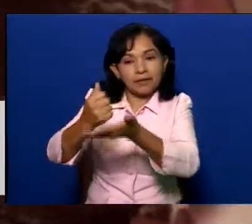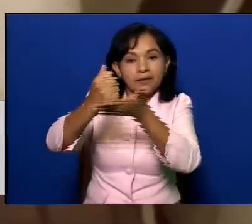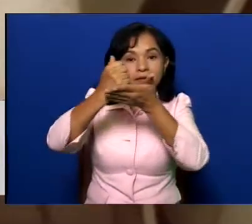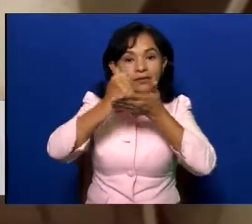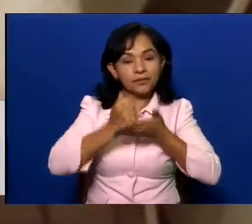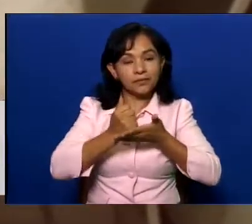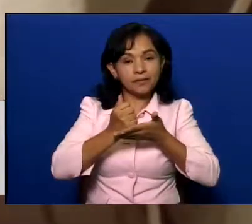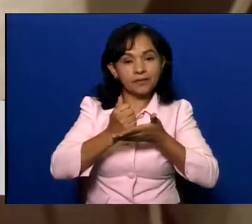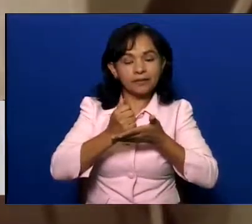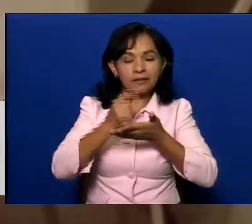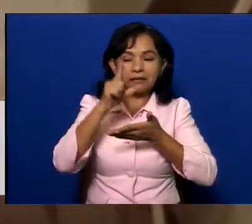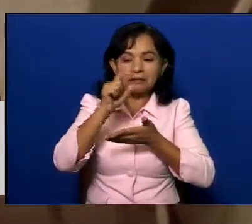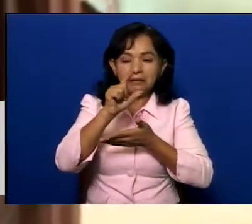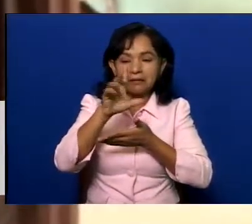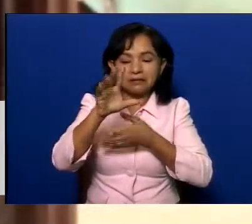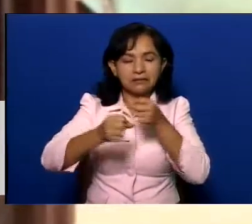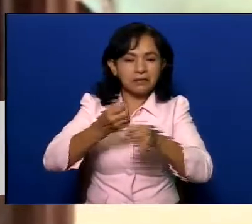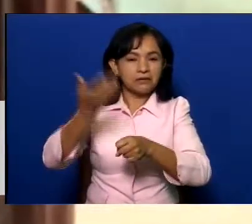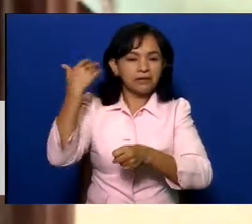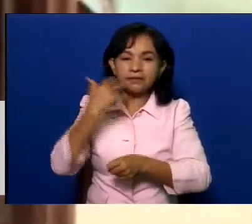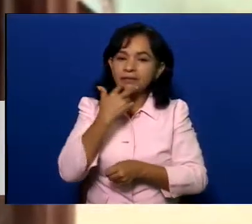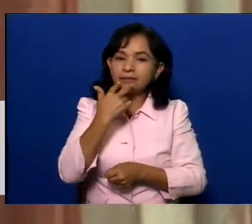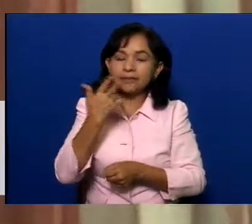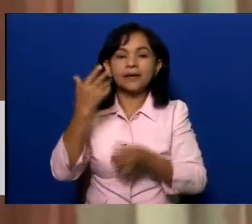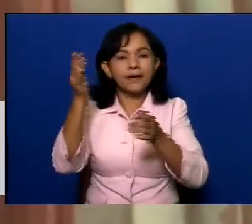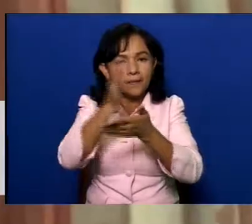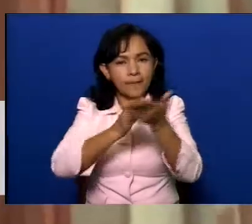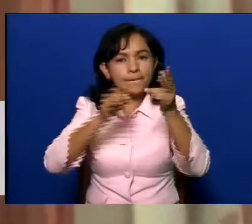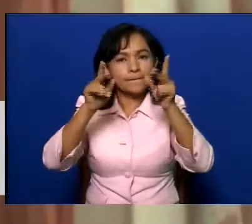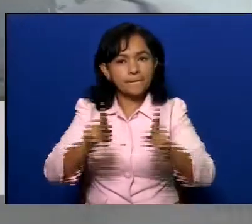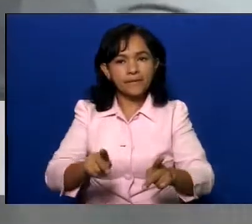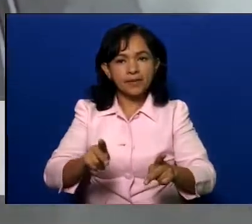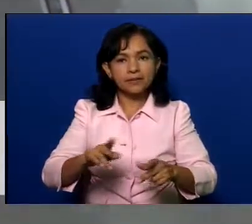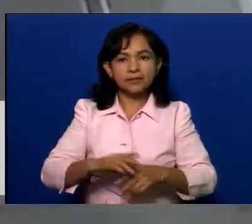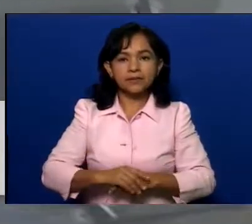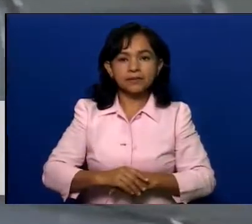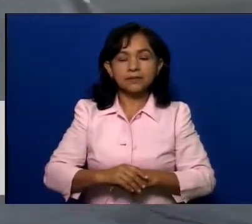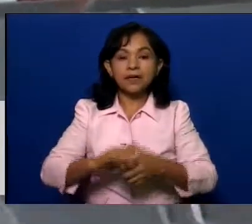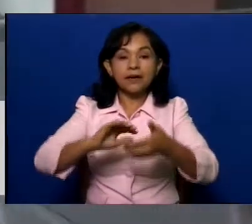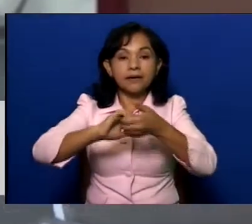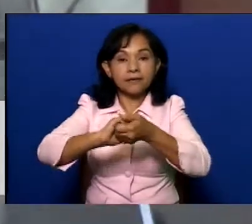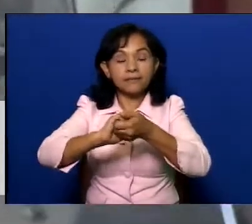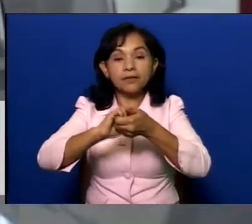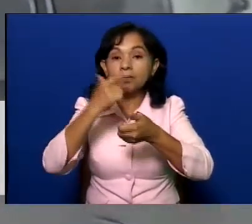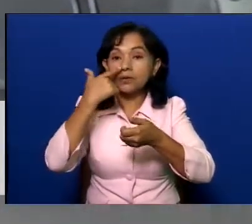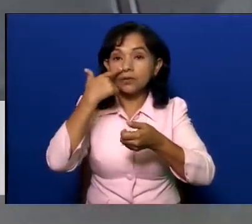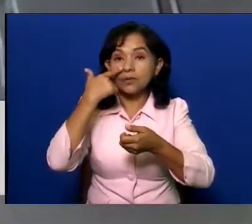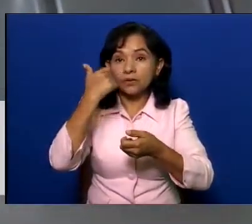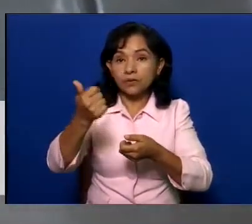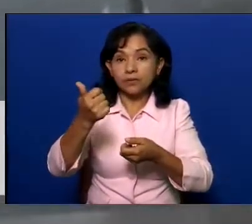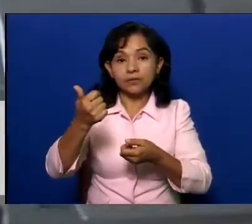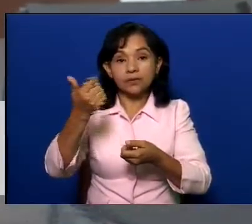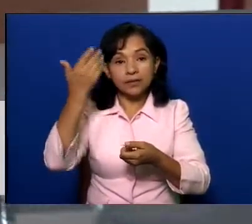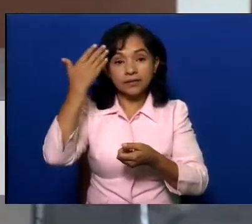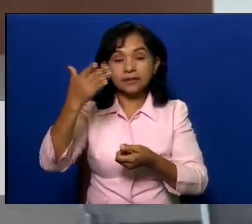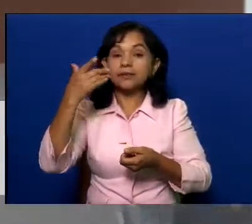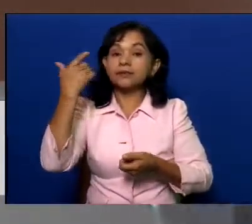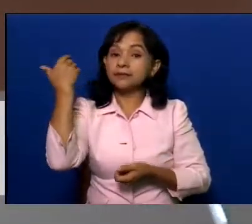los de referencia, que están todos en Managua. Pues entonces tenemos el ENIM Fonseca, tenemos el